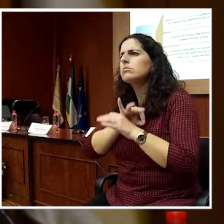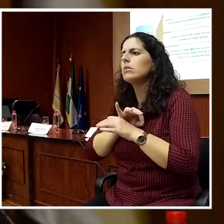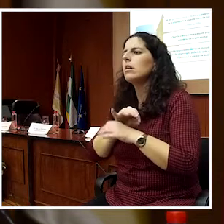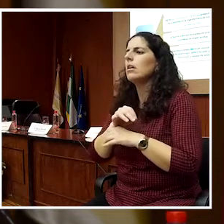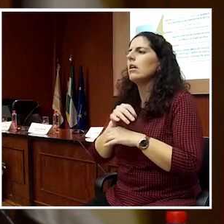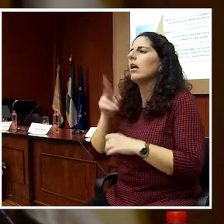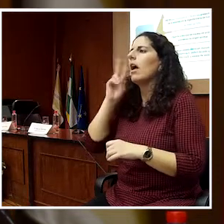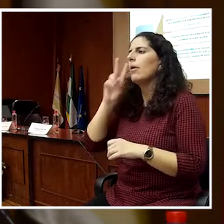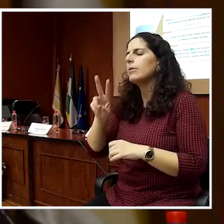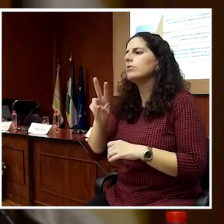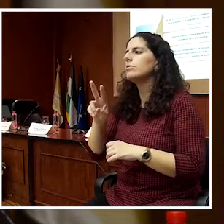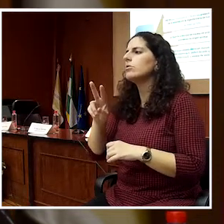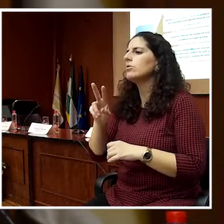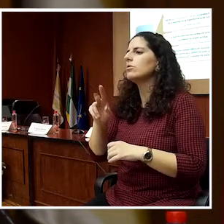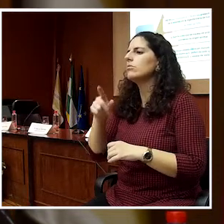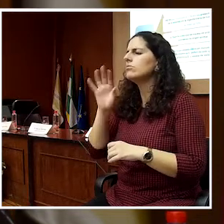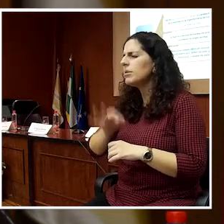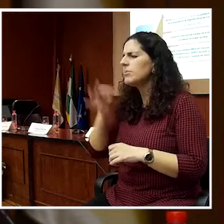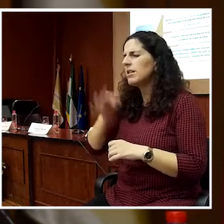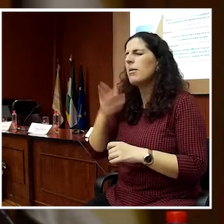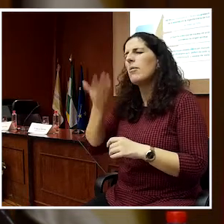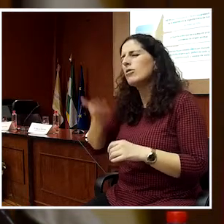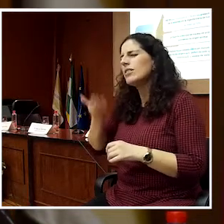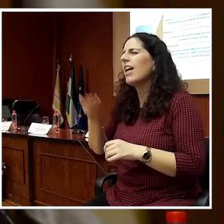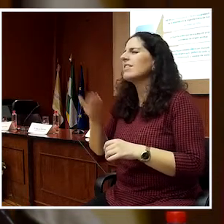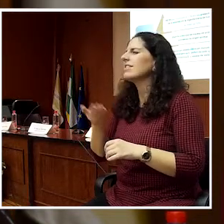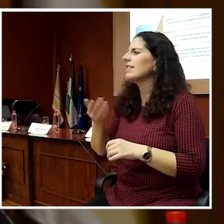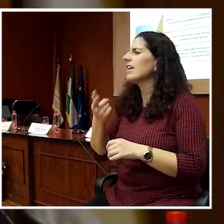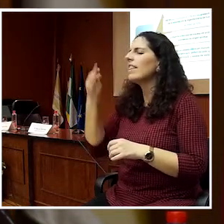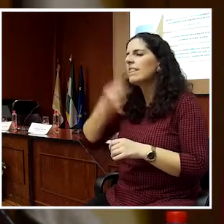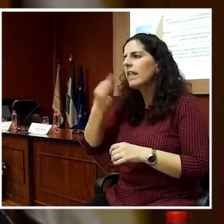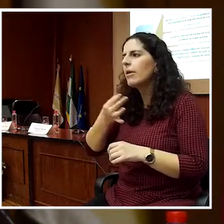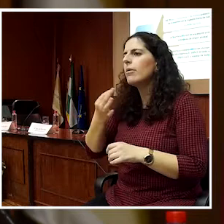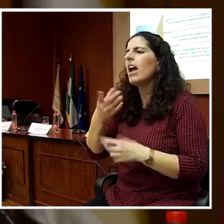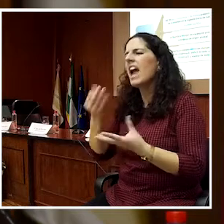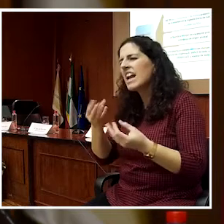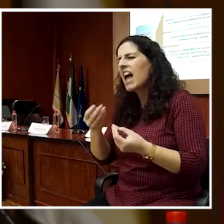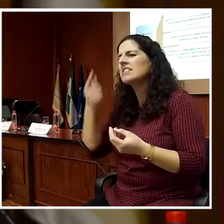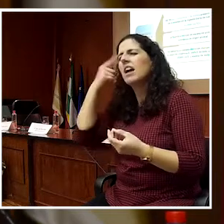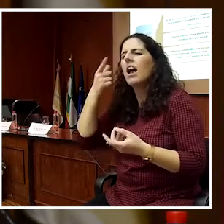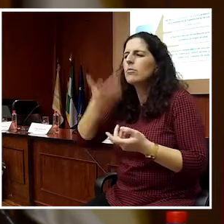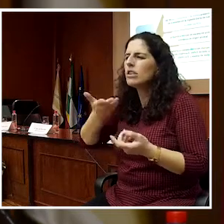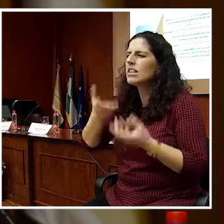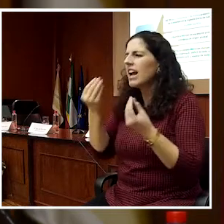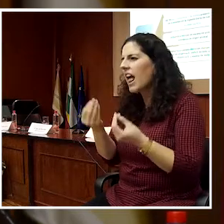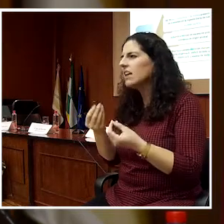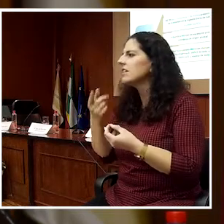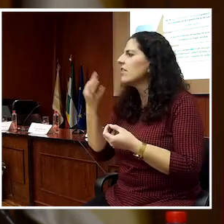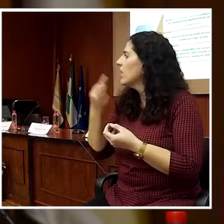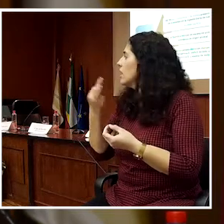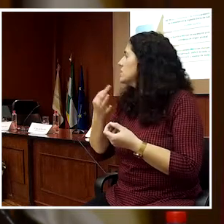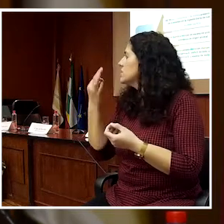es que hasta ahora le hemos dado demasiada importancia al consumo de grasas, sobre todo, especialmente